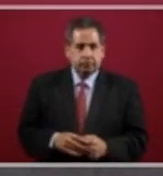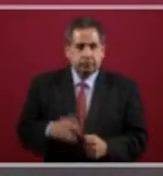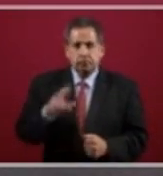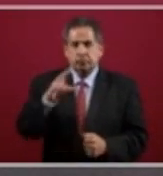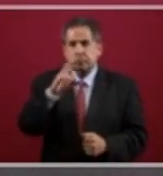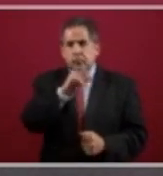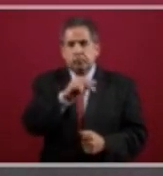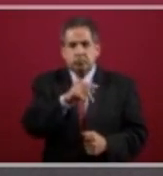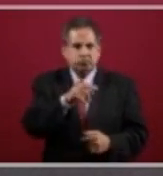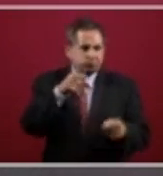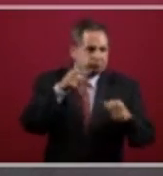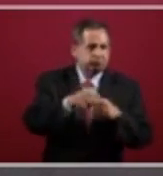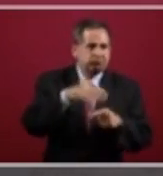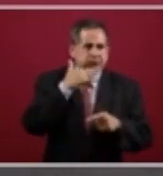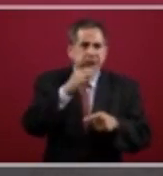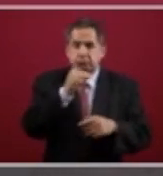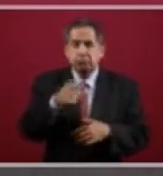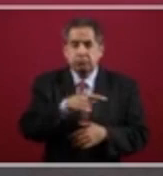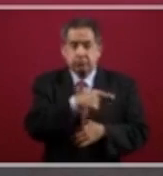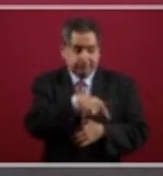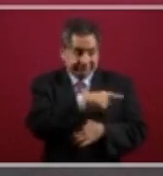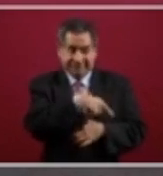combatían la corrupción, la fomentaban.